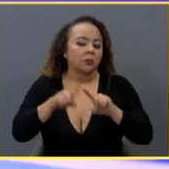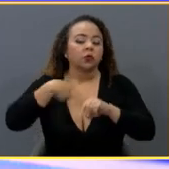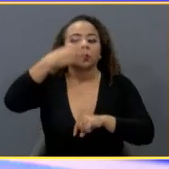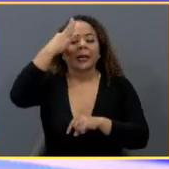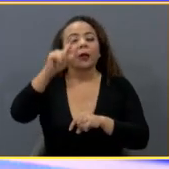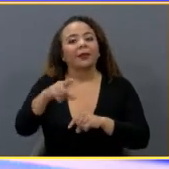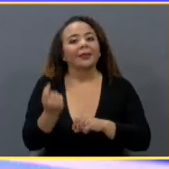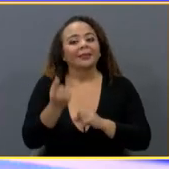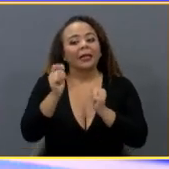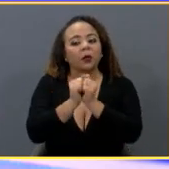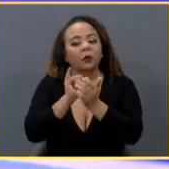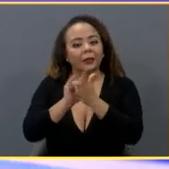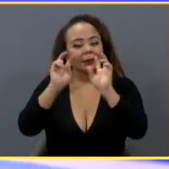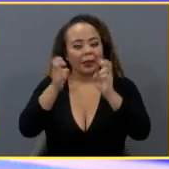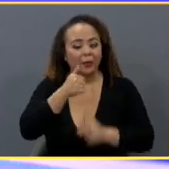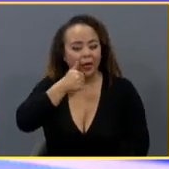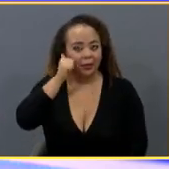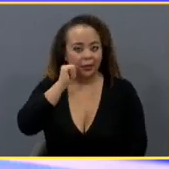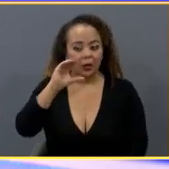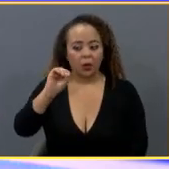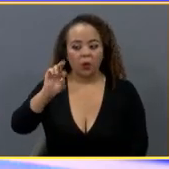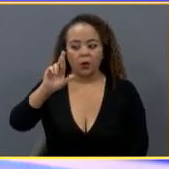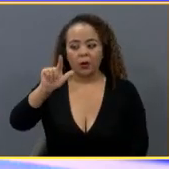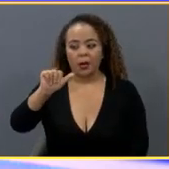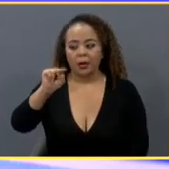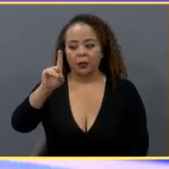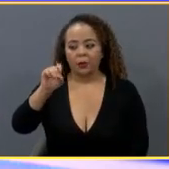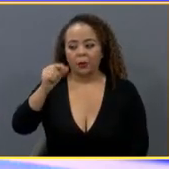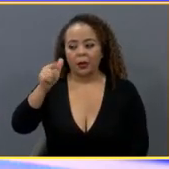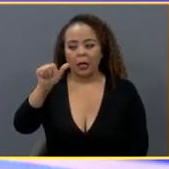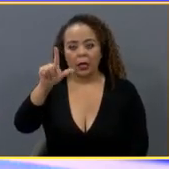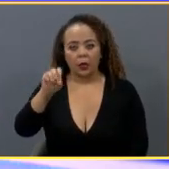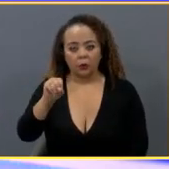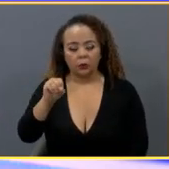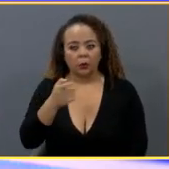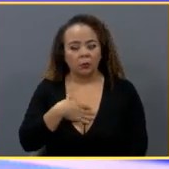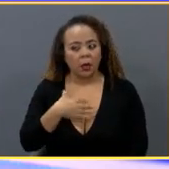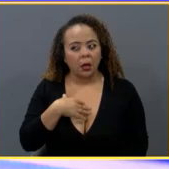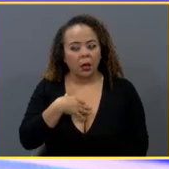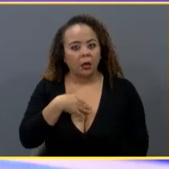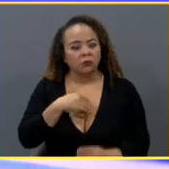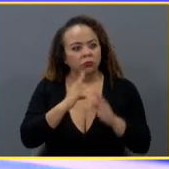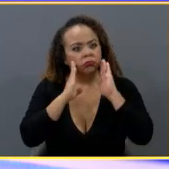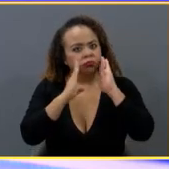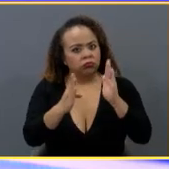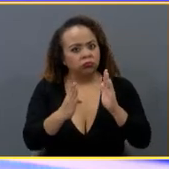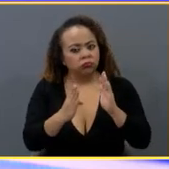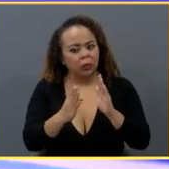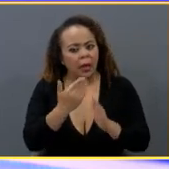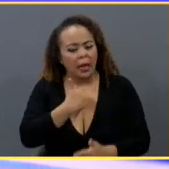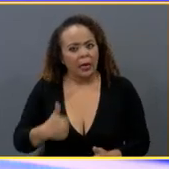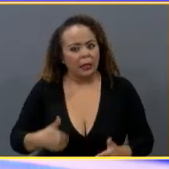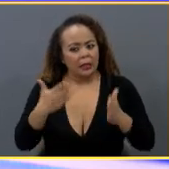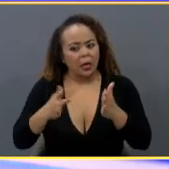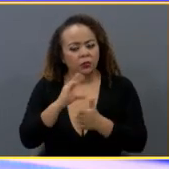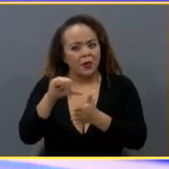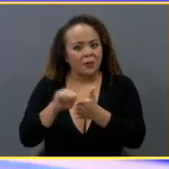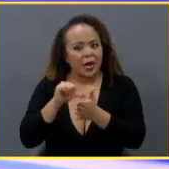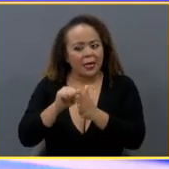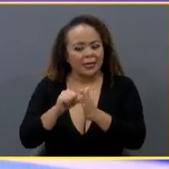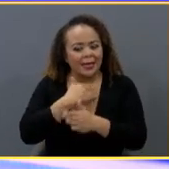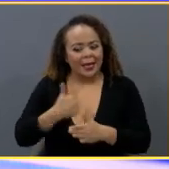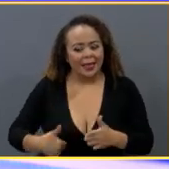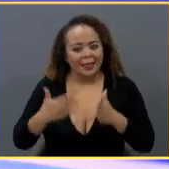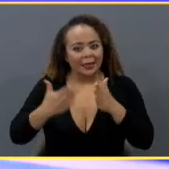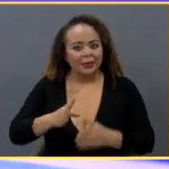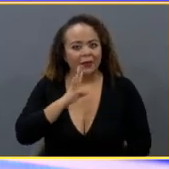entender, incluso con este tema que salió ayer de Orlando Galo, me llamaba mucho la atención de la cantidad de heredianos y de páginas heredianas que